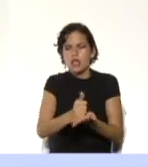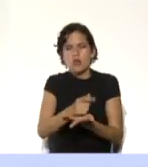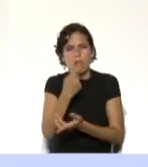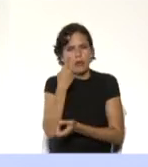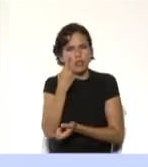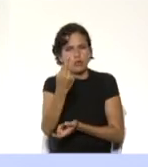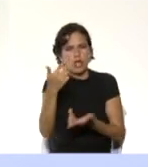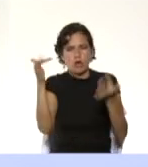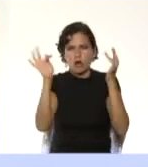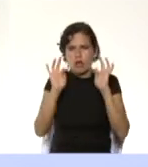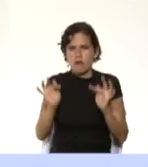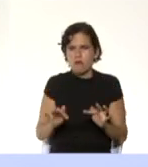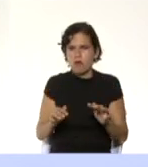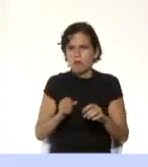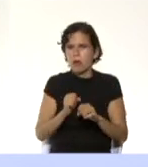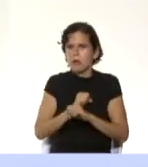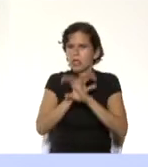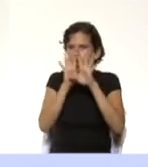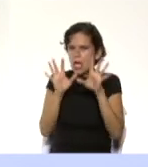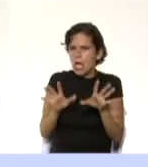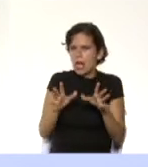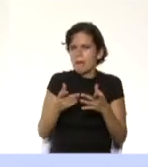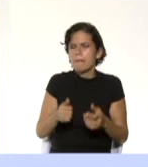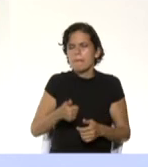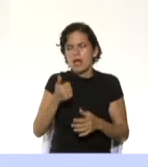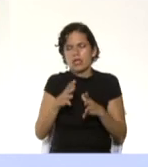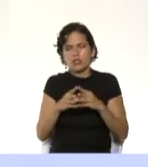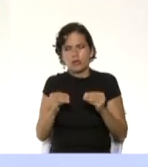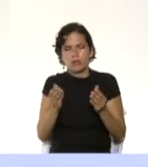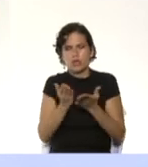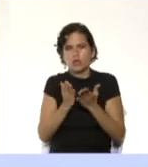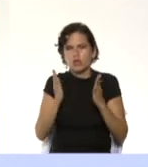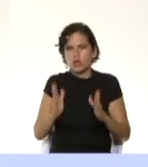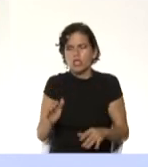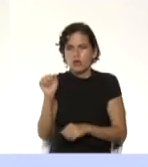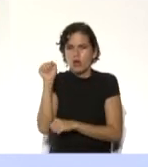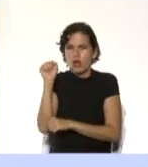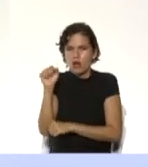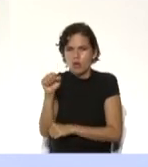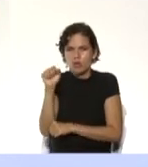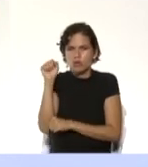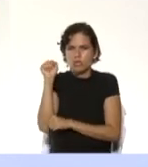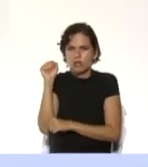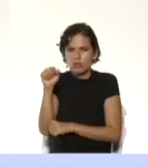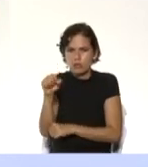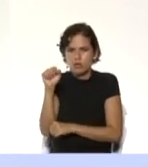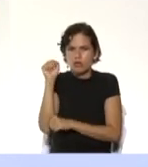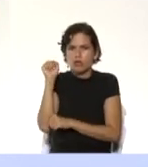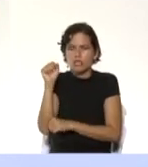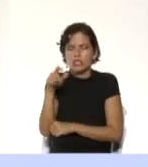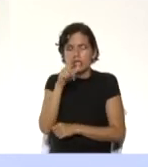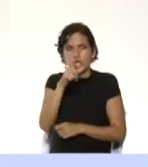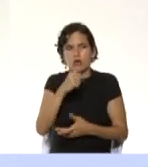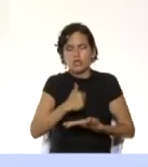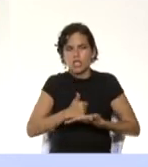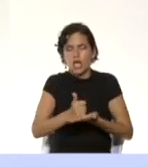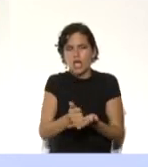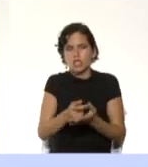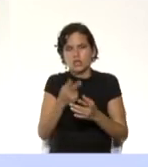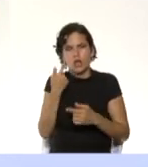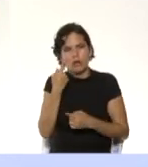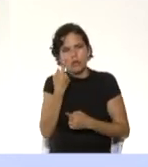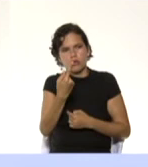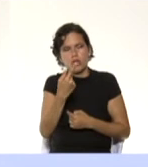forma muy efectiva, sobre todo para esos estudiantes con autismo, ya que a través de esa ayuda visual ellos